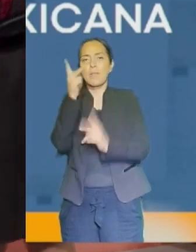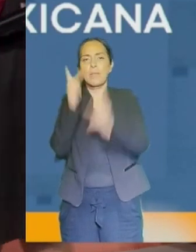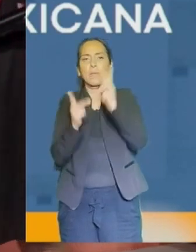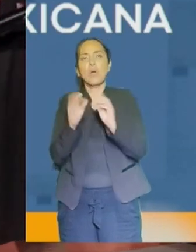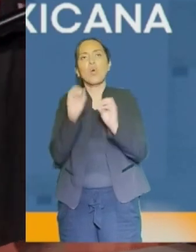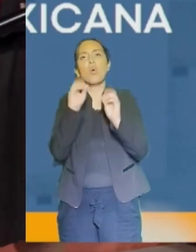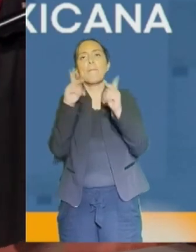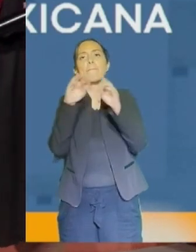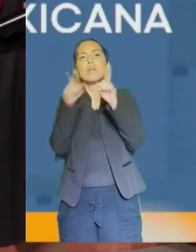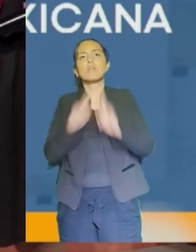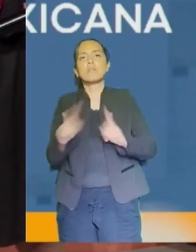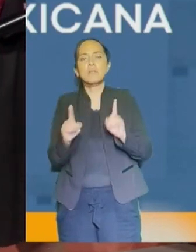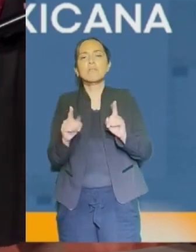paz?